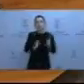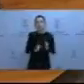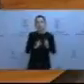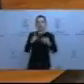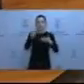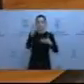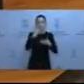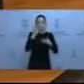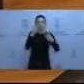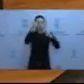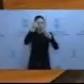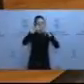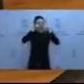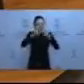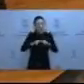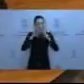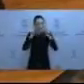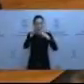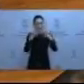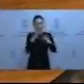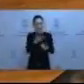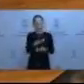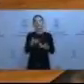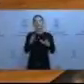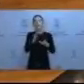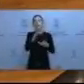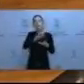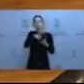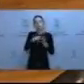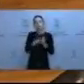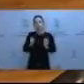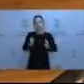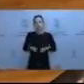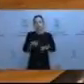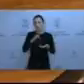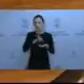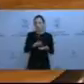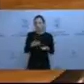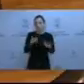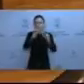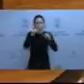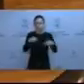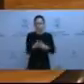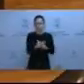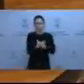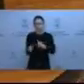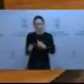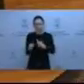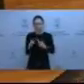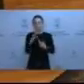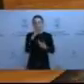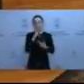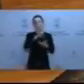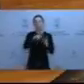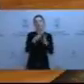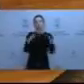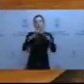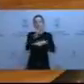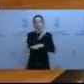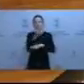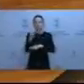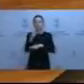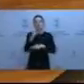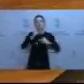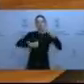transparencia. Iniciar los proyectos, eso sí, en cuanto haya disponibilidad presupuestaria de los institutos de la Corredoria y la Florida